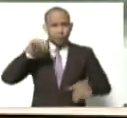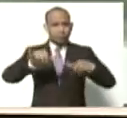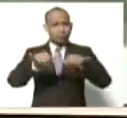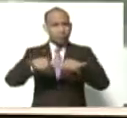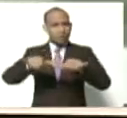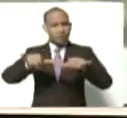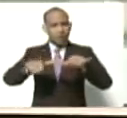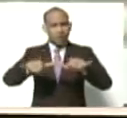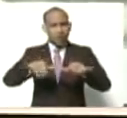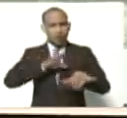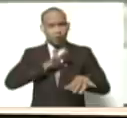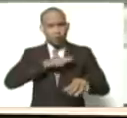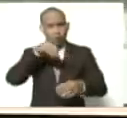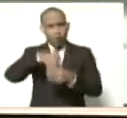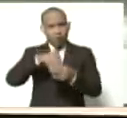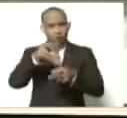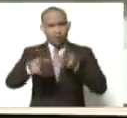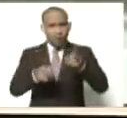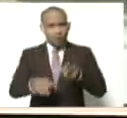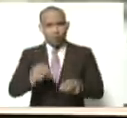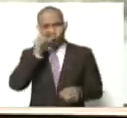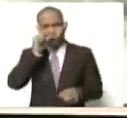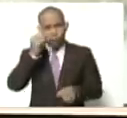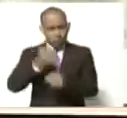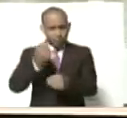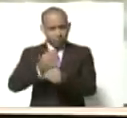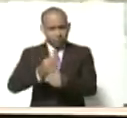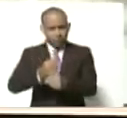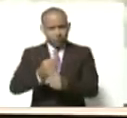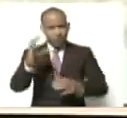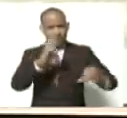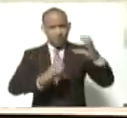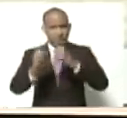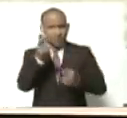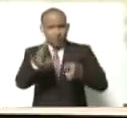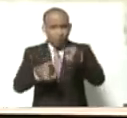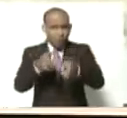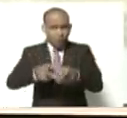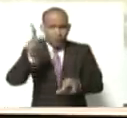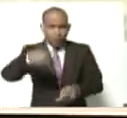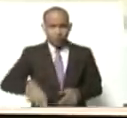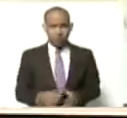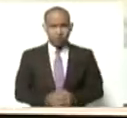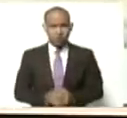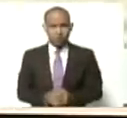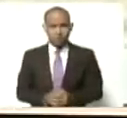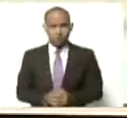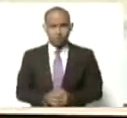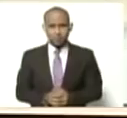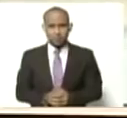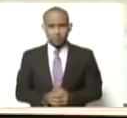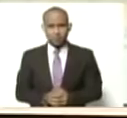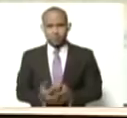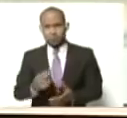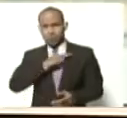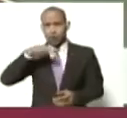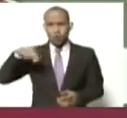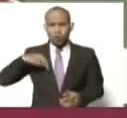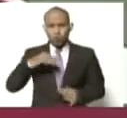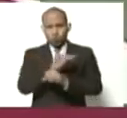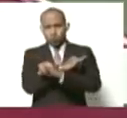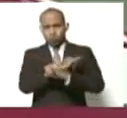del metro, los trabajadores, los obreros, los científicos del metro, para que nosotros podamos